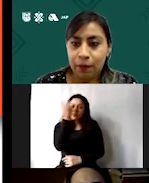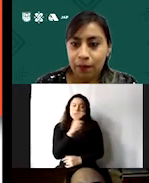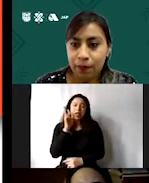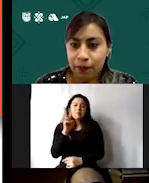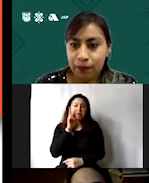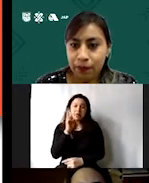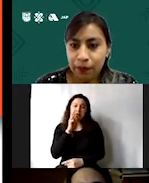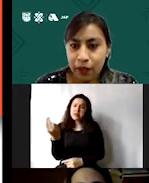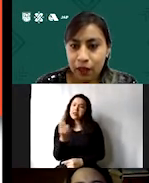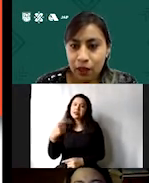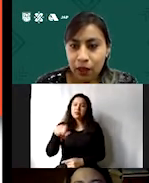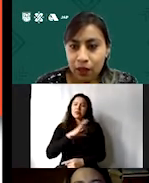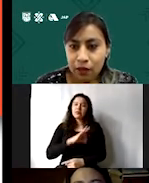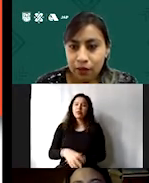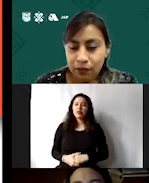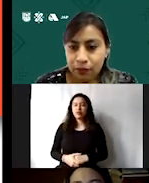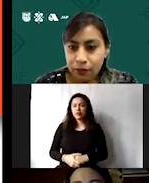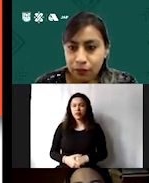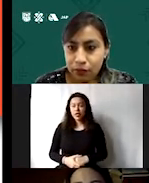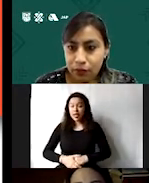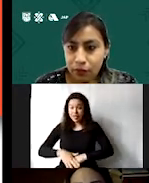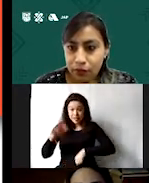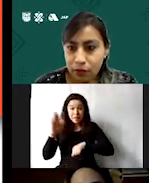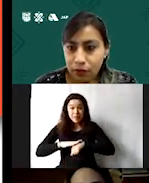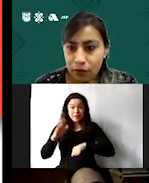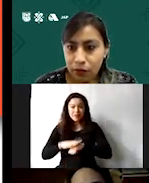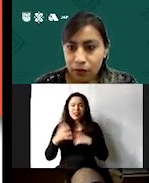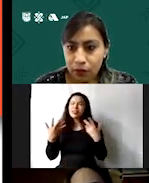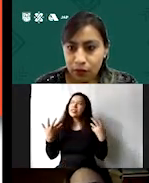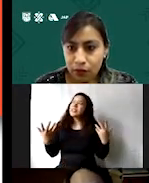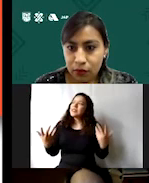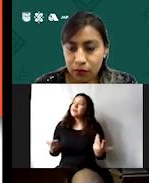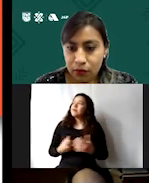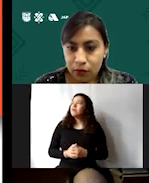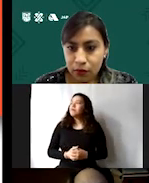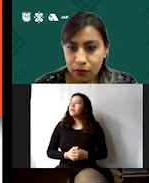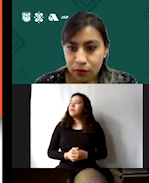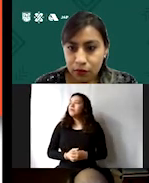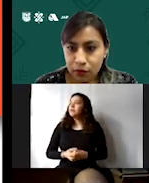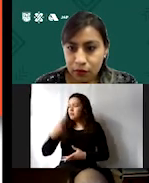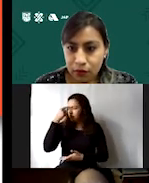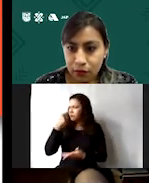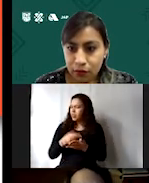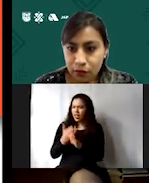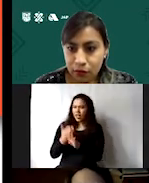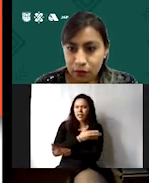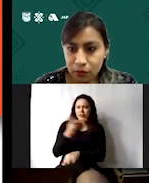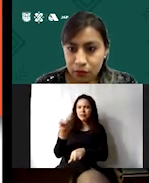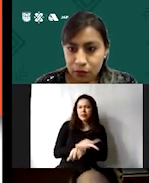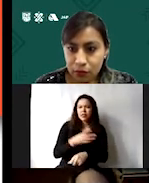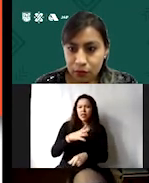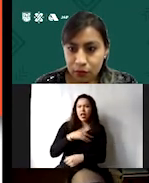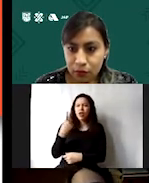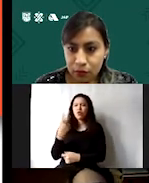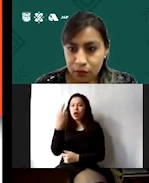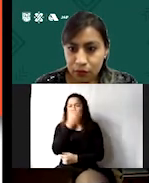requieran. Sí, sobre todo porque todo esto, y creo que sí ya ha pasado anteriormente, que se meten a una sola